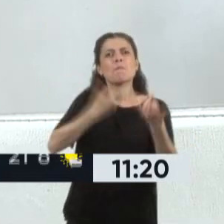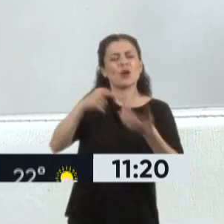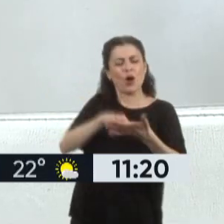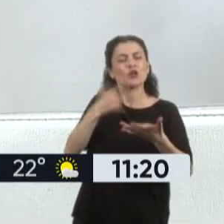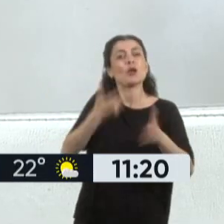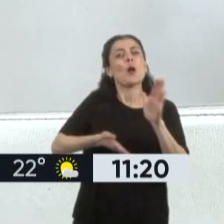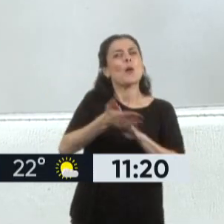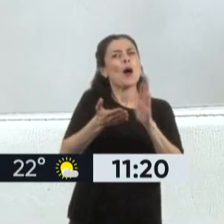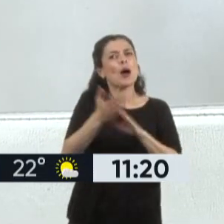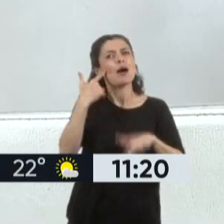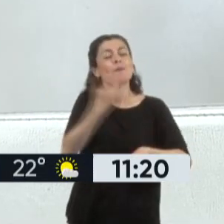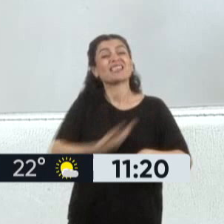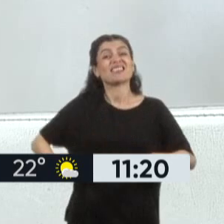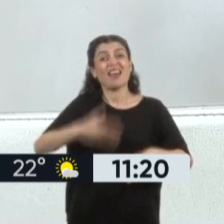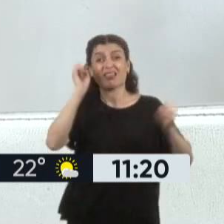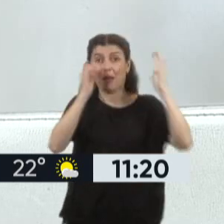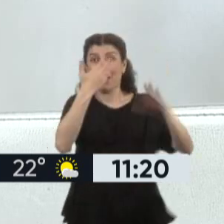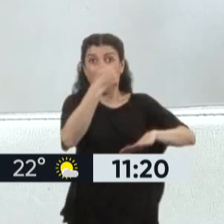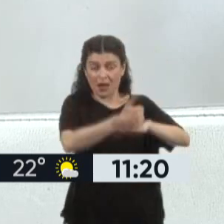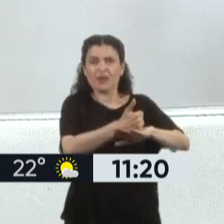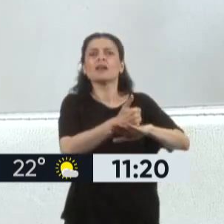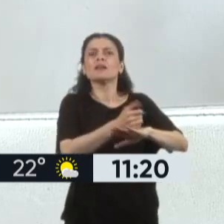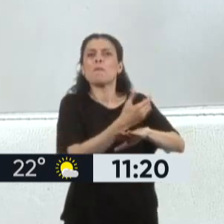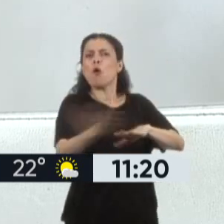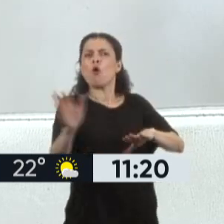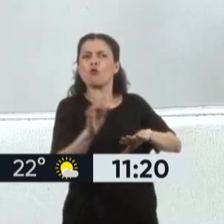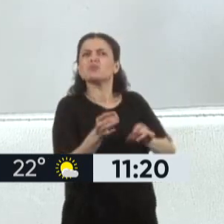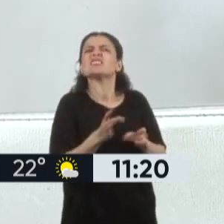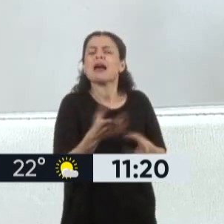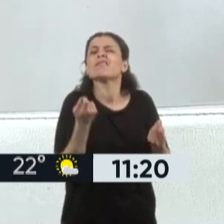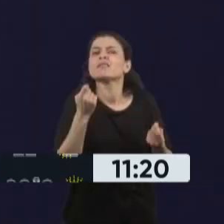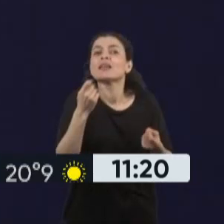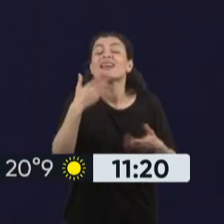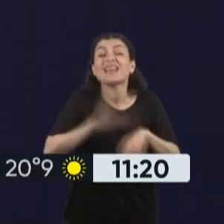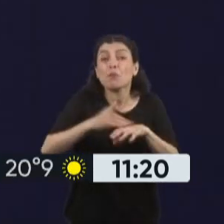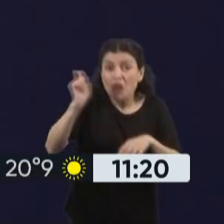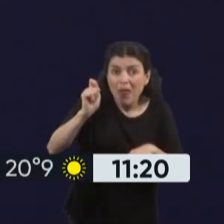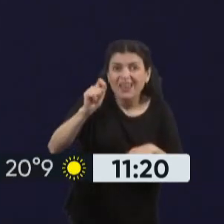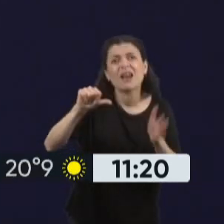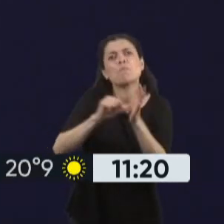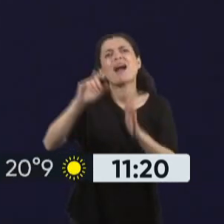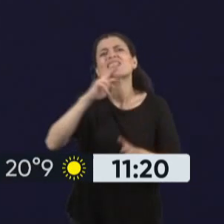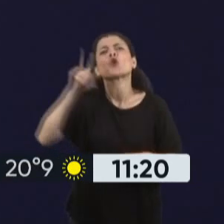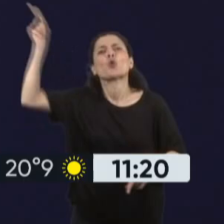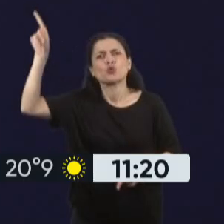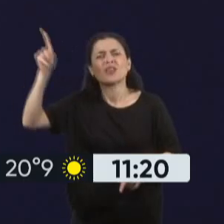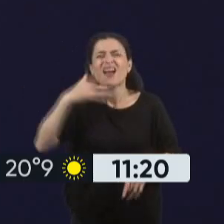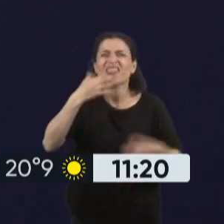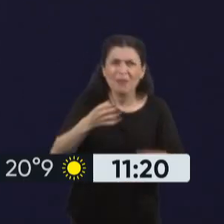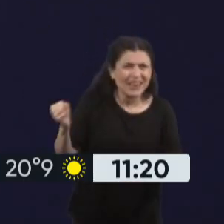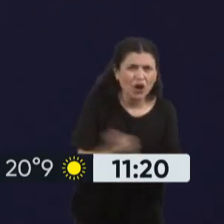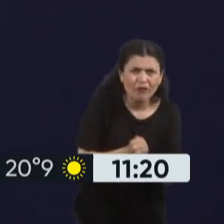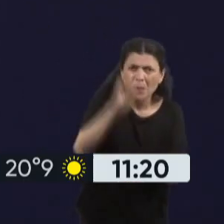al gobierno de Milei por parte de Rusia. Esto formalmente existió. Te repito, es un tema que no